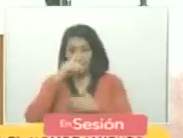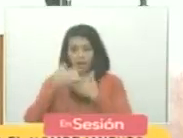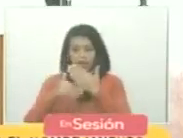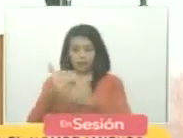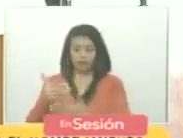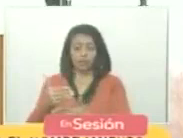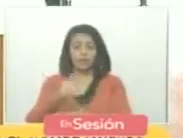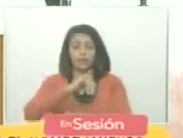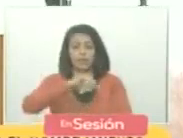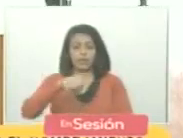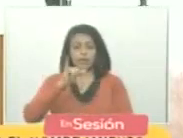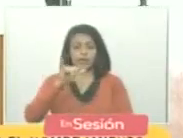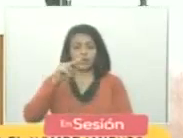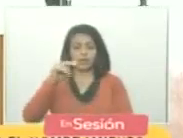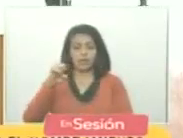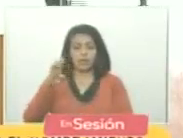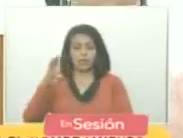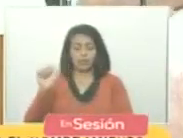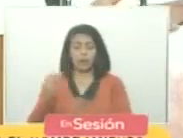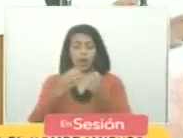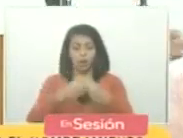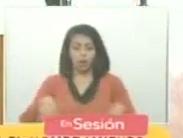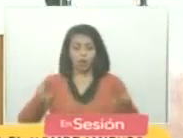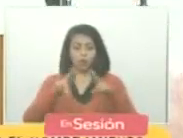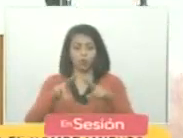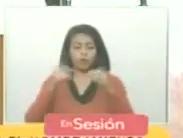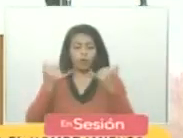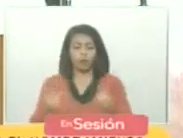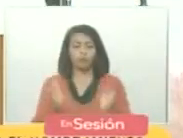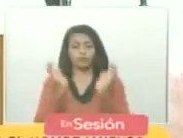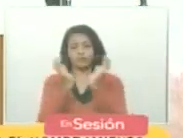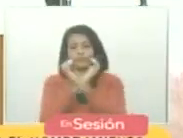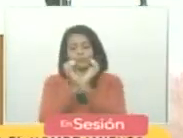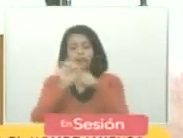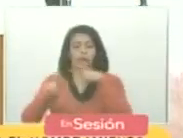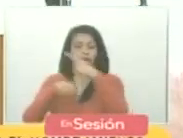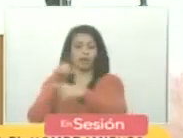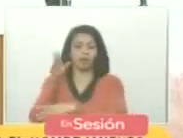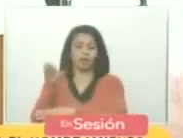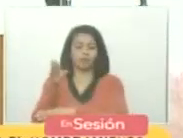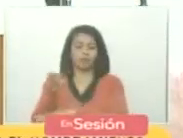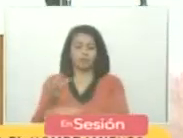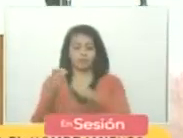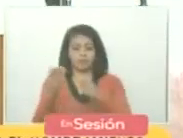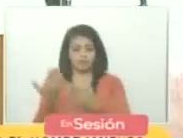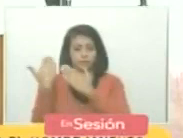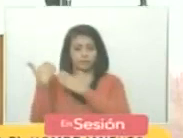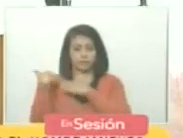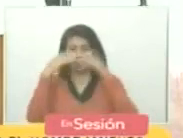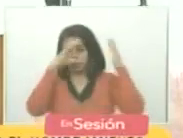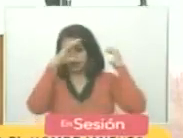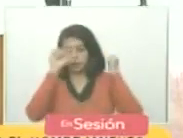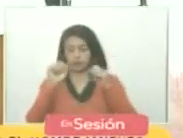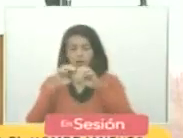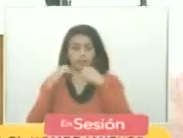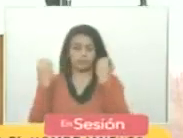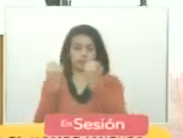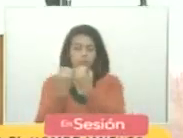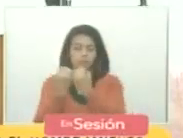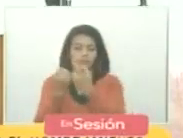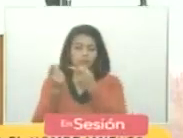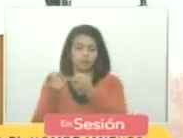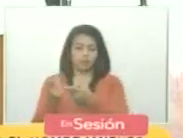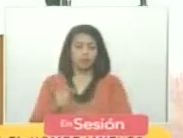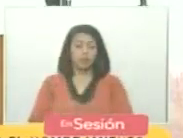en Ginebra, en Naciones Unidas, ahora en la UNESCO y posteriormente va a asumir la representación